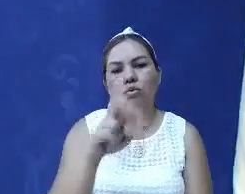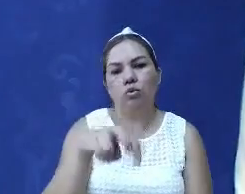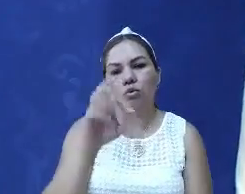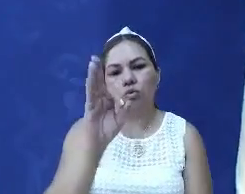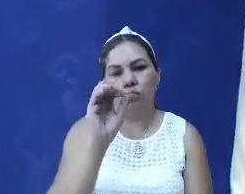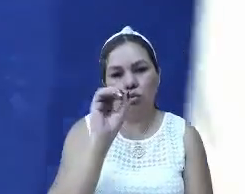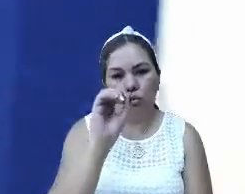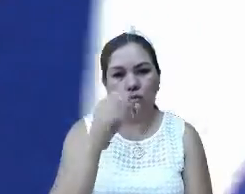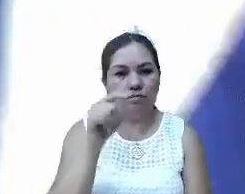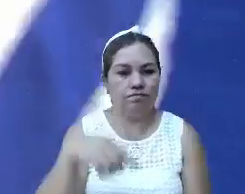puerta al enemigo.